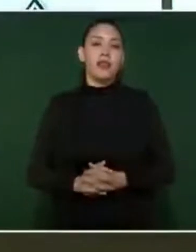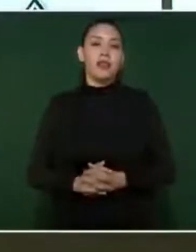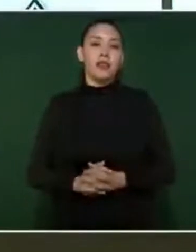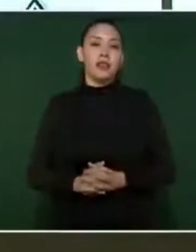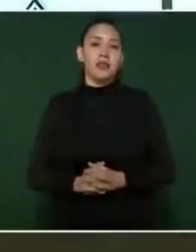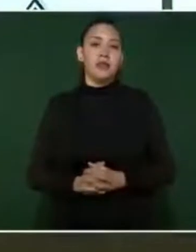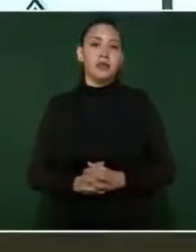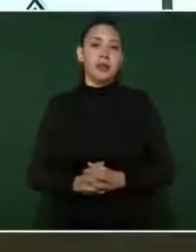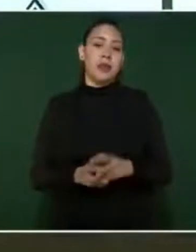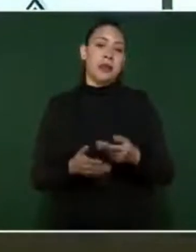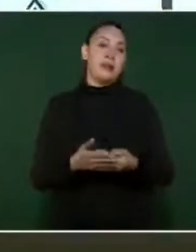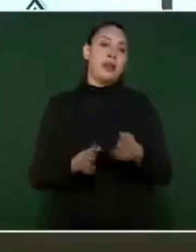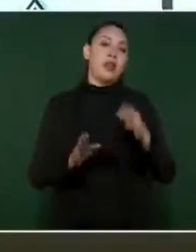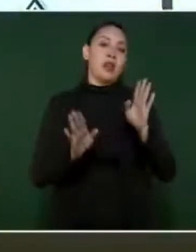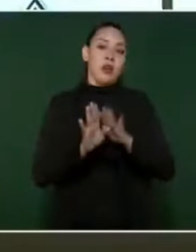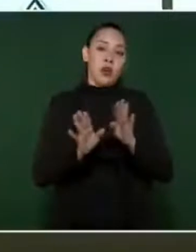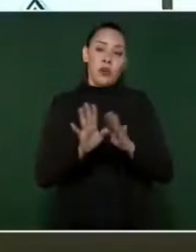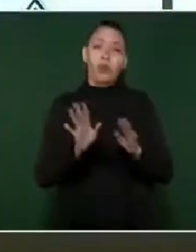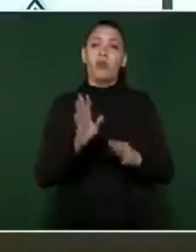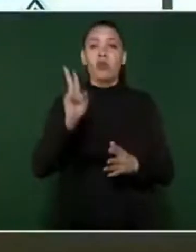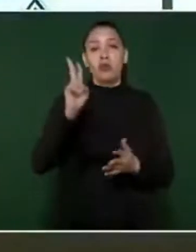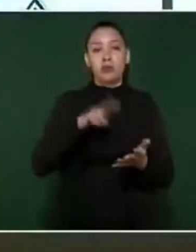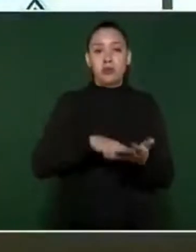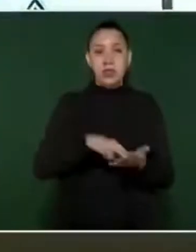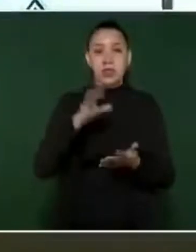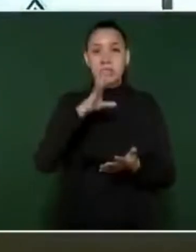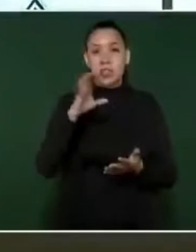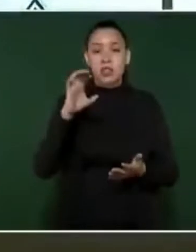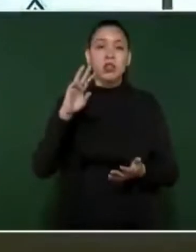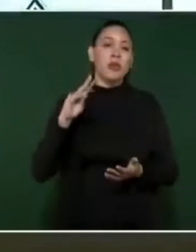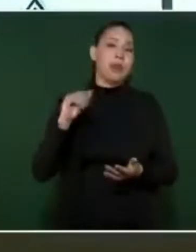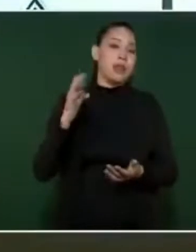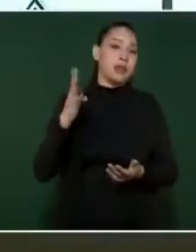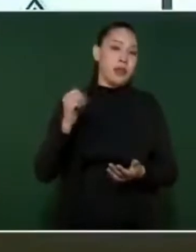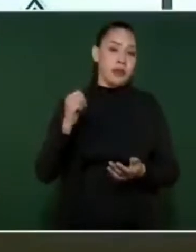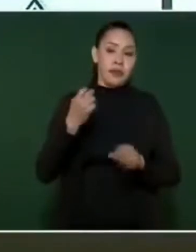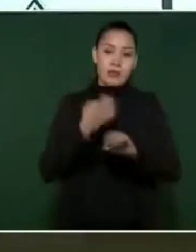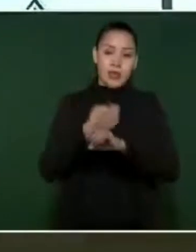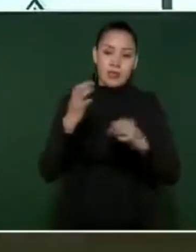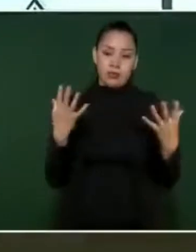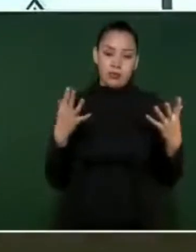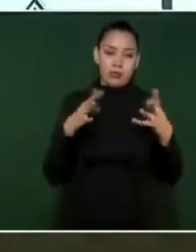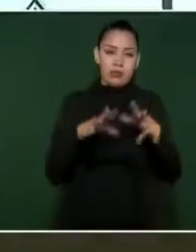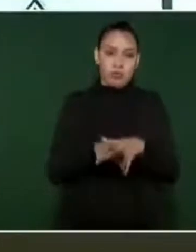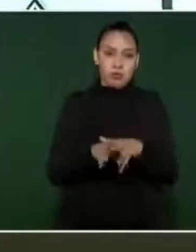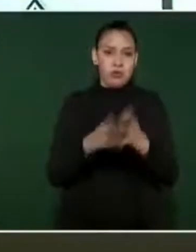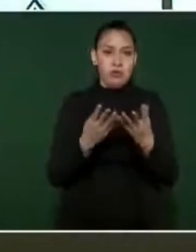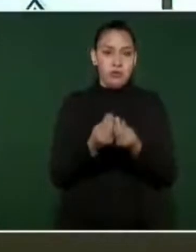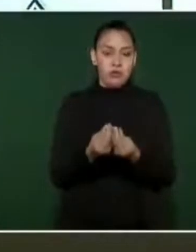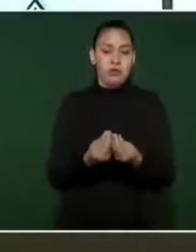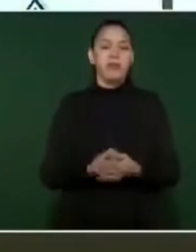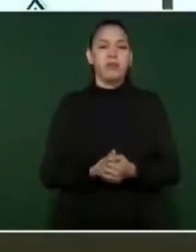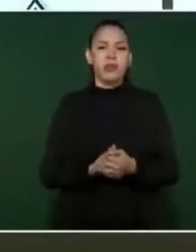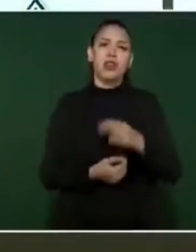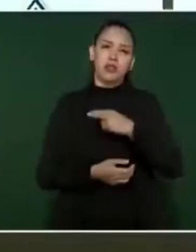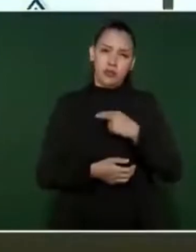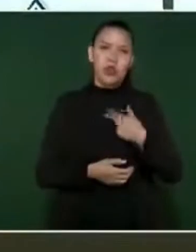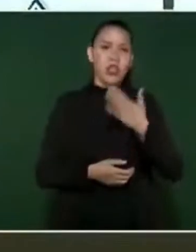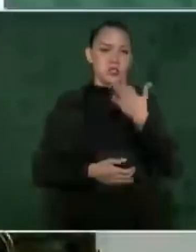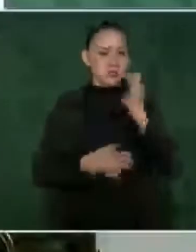frente a 2.599 del Estado. hemos